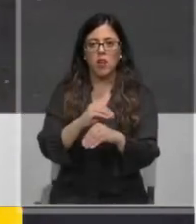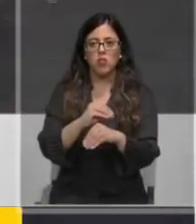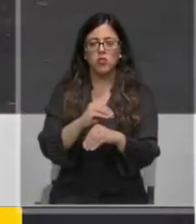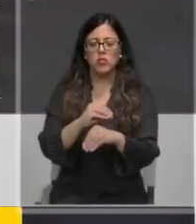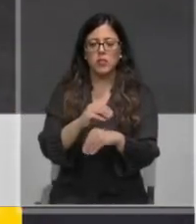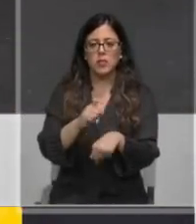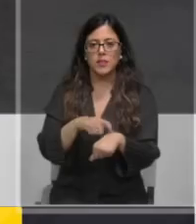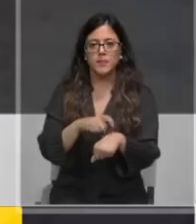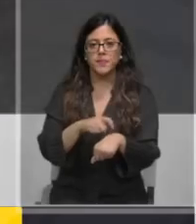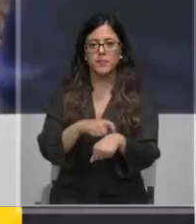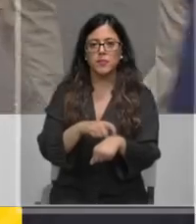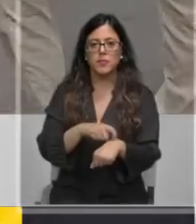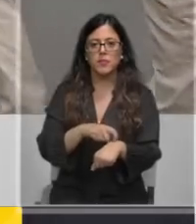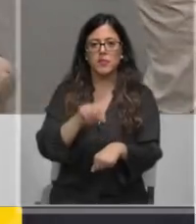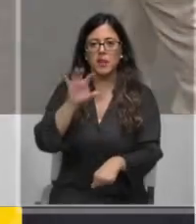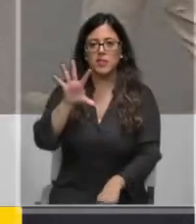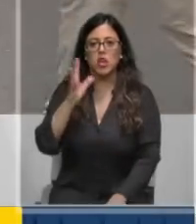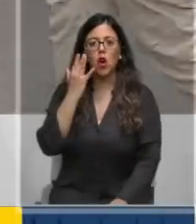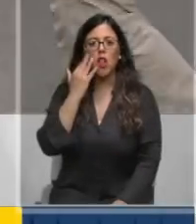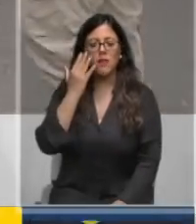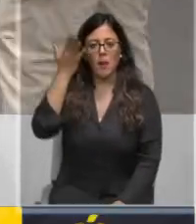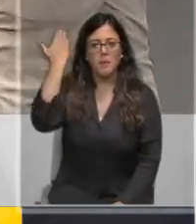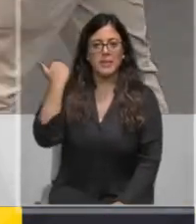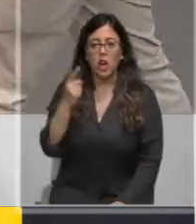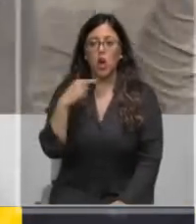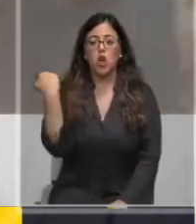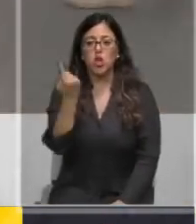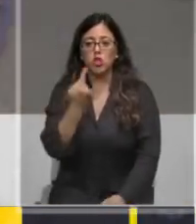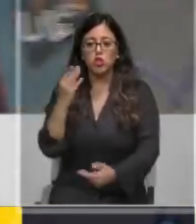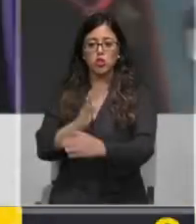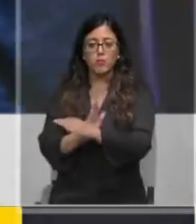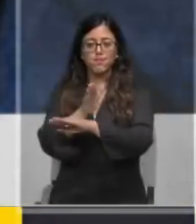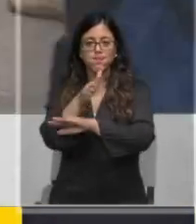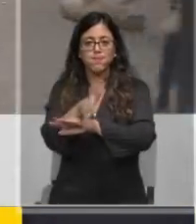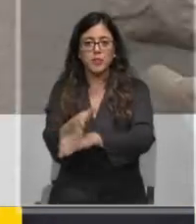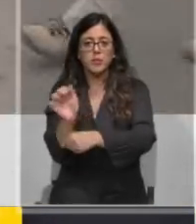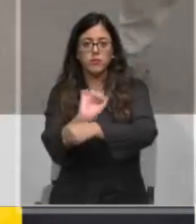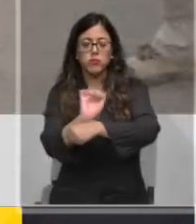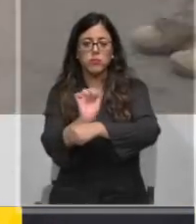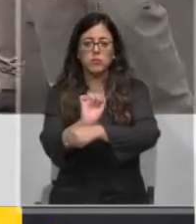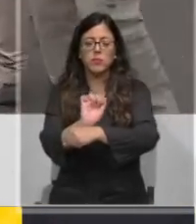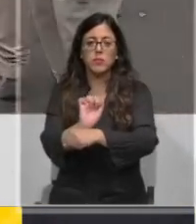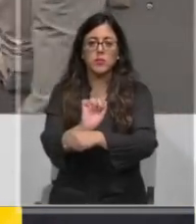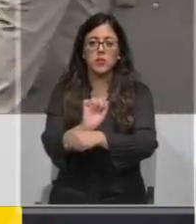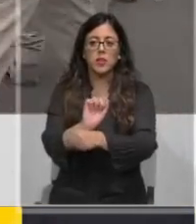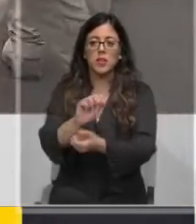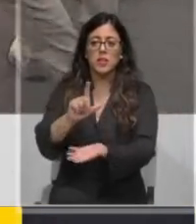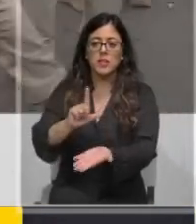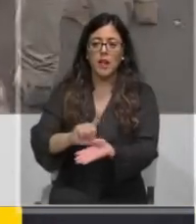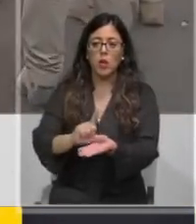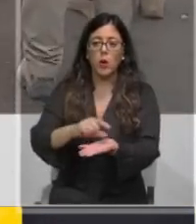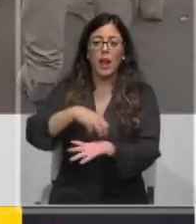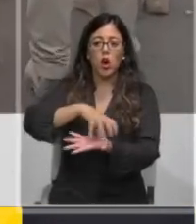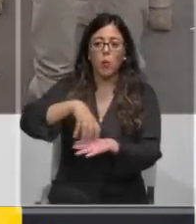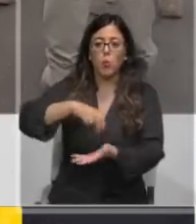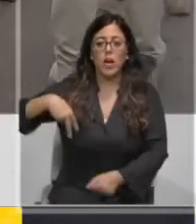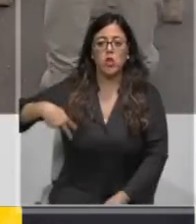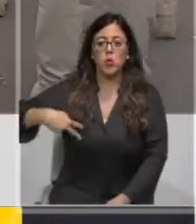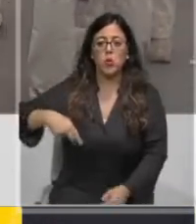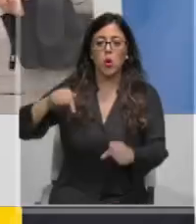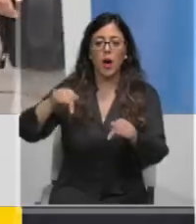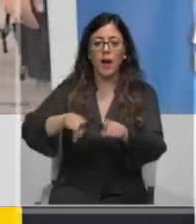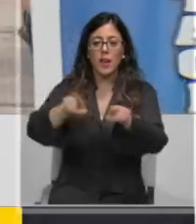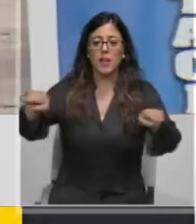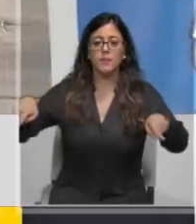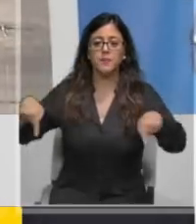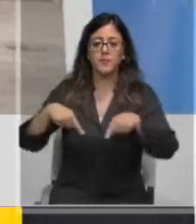pasado cinco de abril nosotros estamos en traslado en tránsito al sector de la comuna de ñuñoa donde está el cuartel del